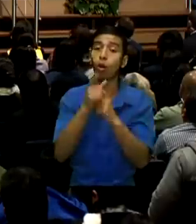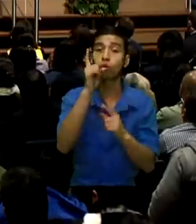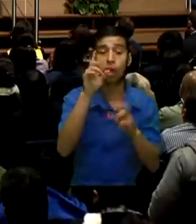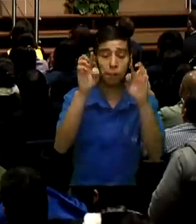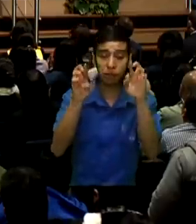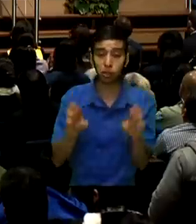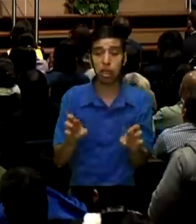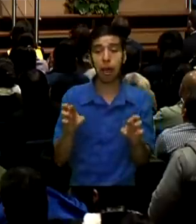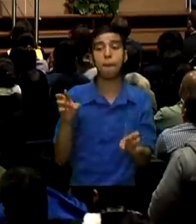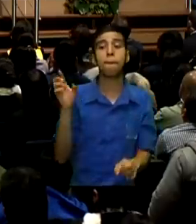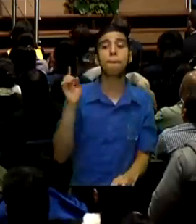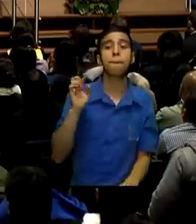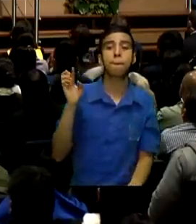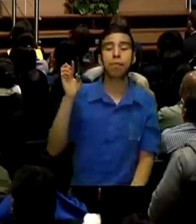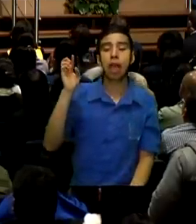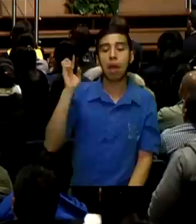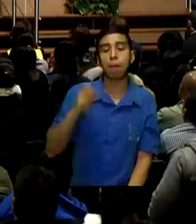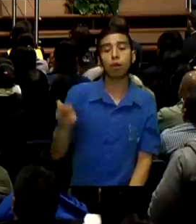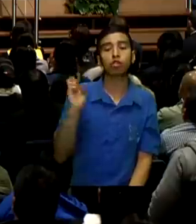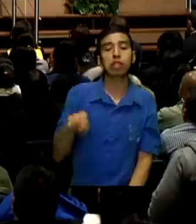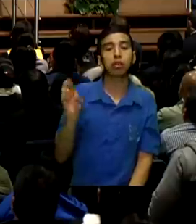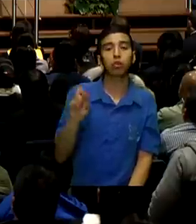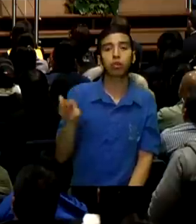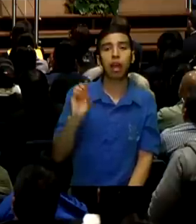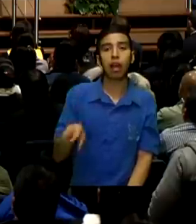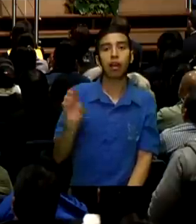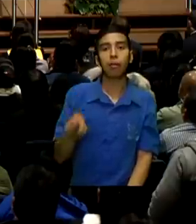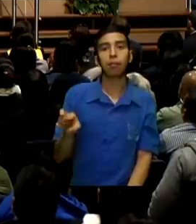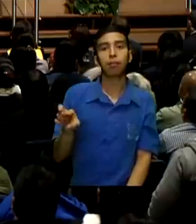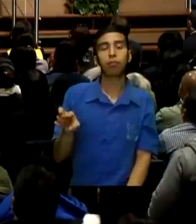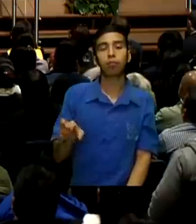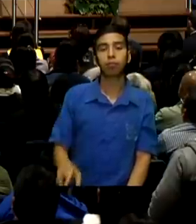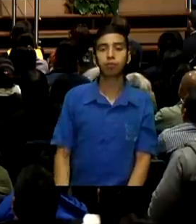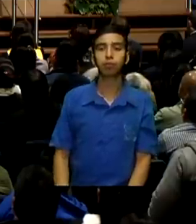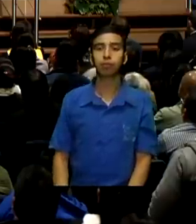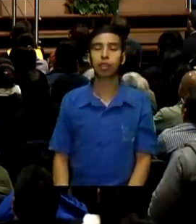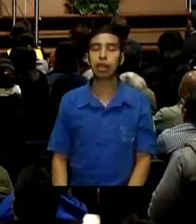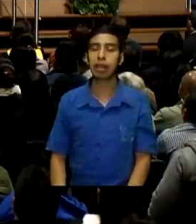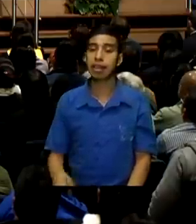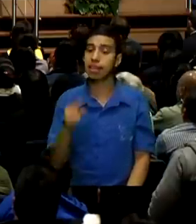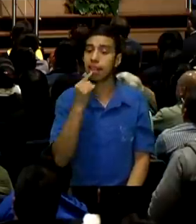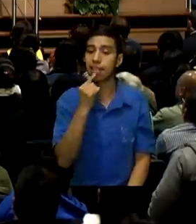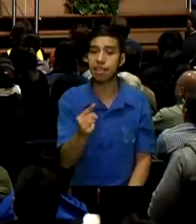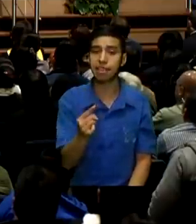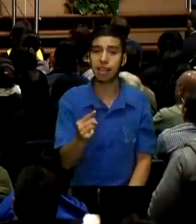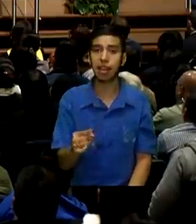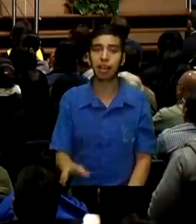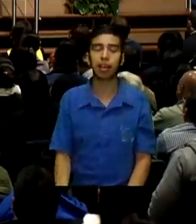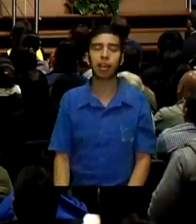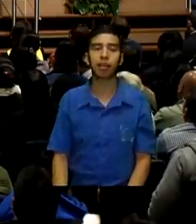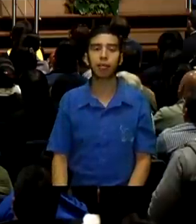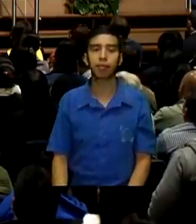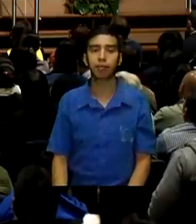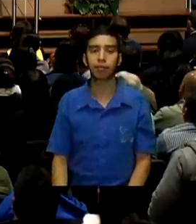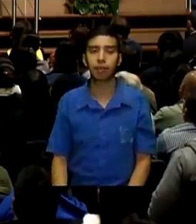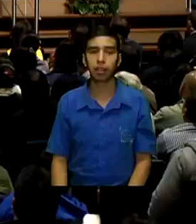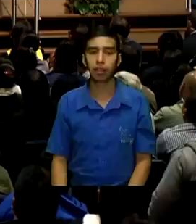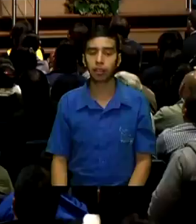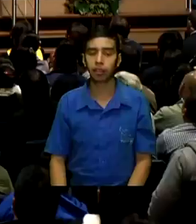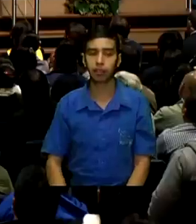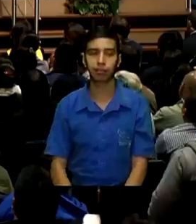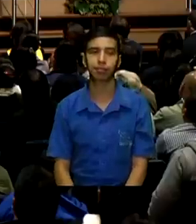Al que decía que la administración era del diablo. Y empieza él a decir que, se terminó el tiempo,